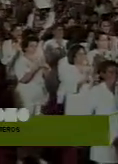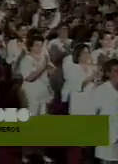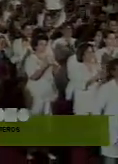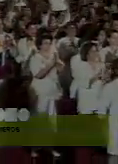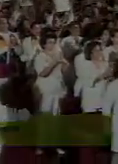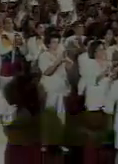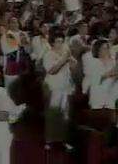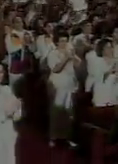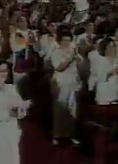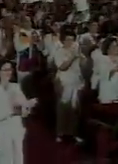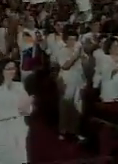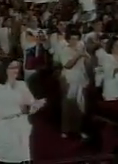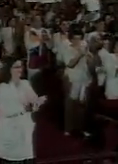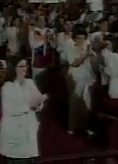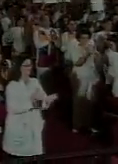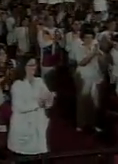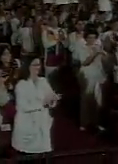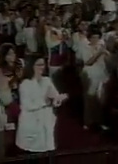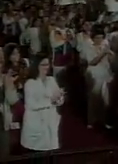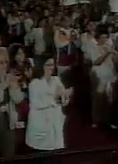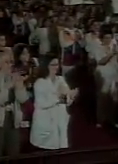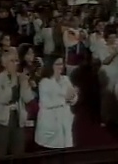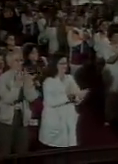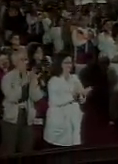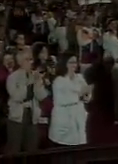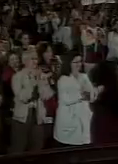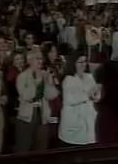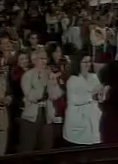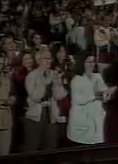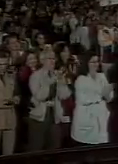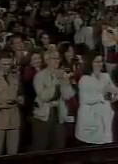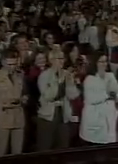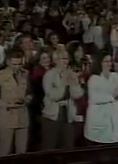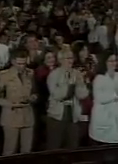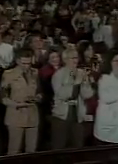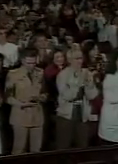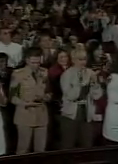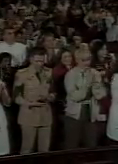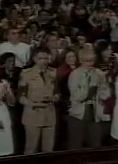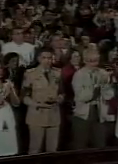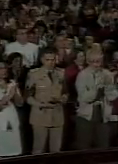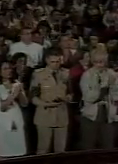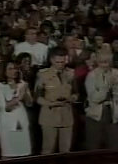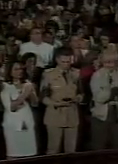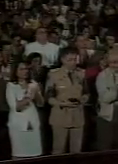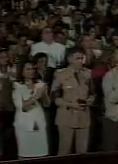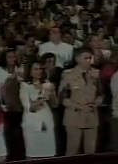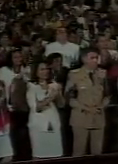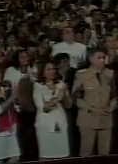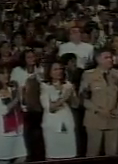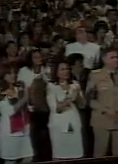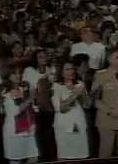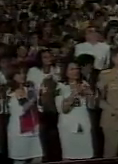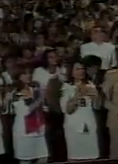en nombre del comandante presidente y de nuestro pueblo. Muchas gracias, compañeras y compañeros.